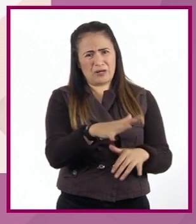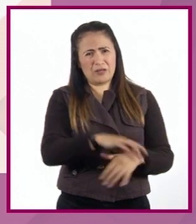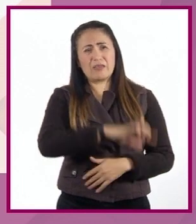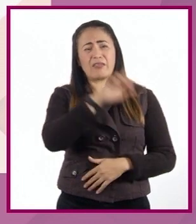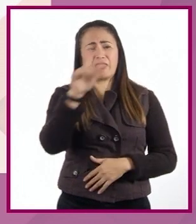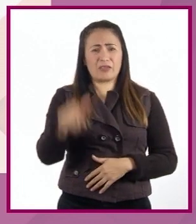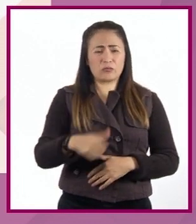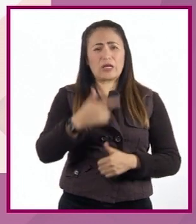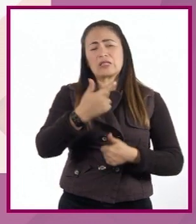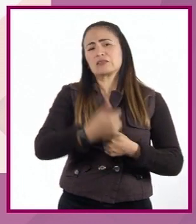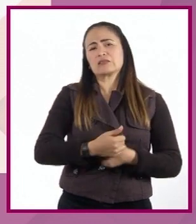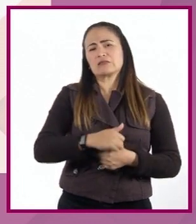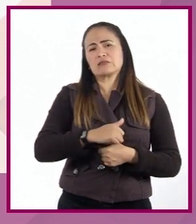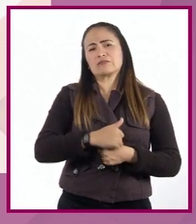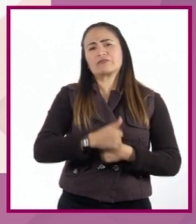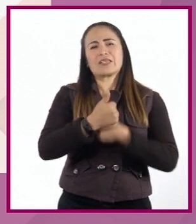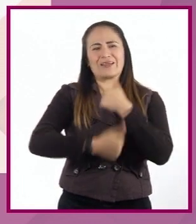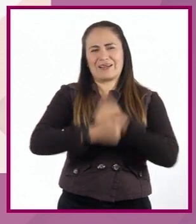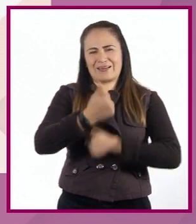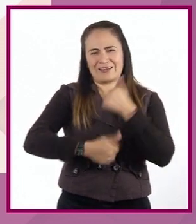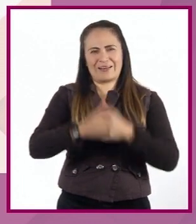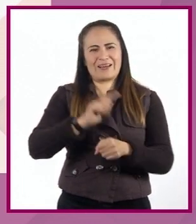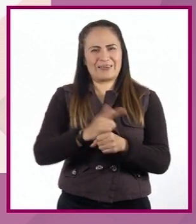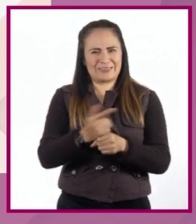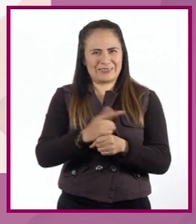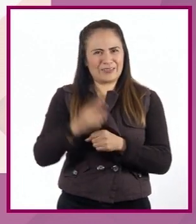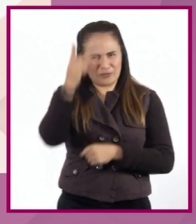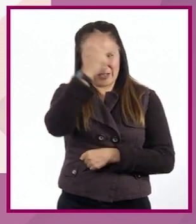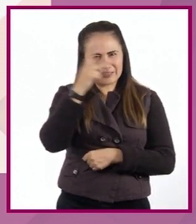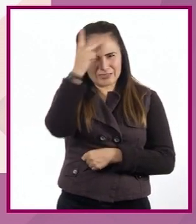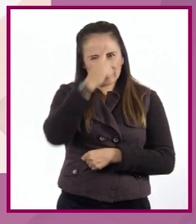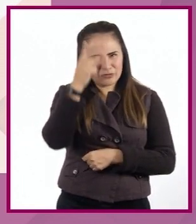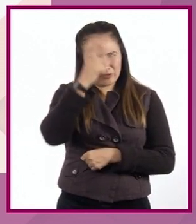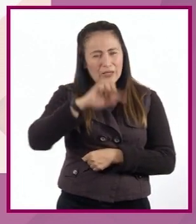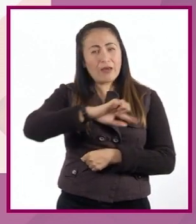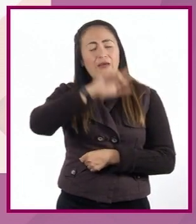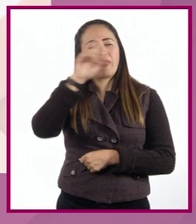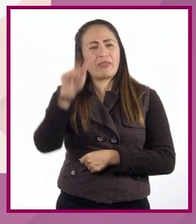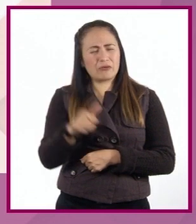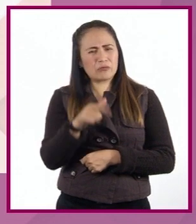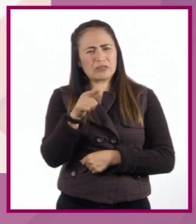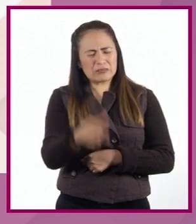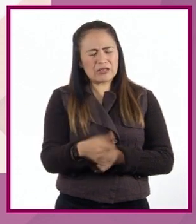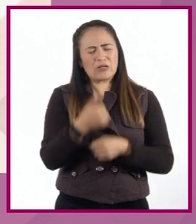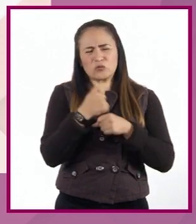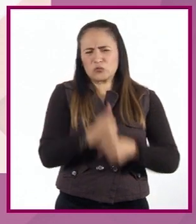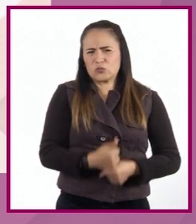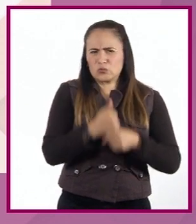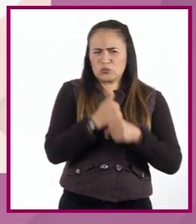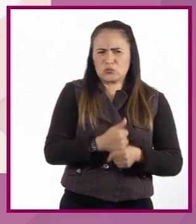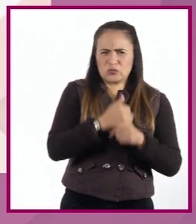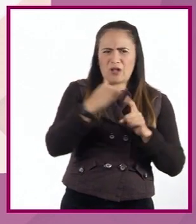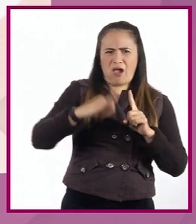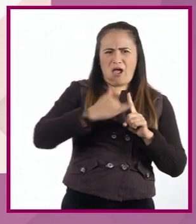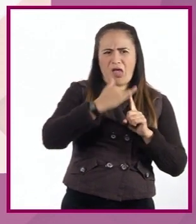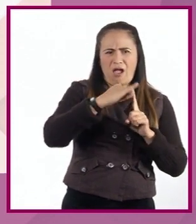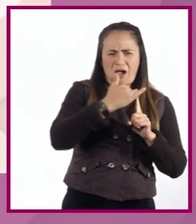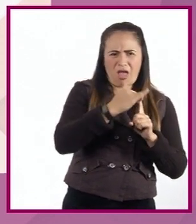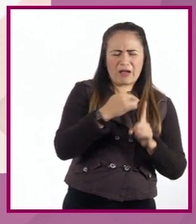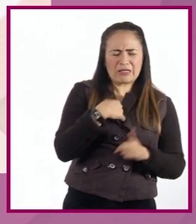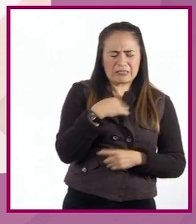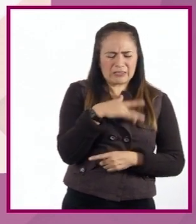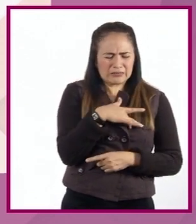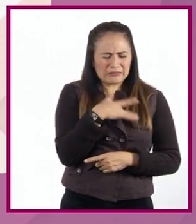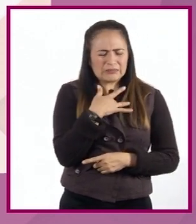estudiar la licenciatura en psicología y experimentar lo que significa ser víctima del bullying, descubrió lo mucho que